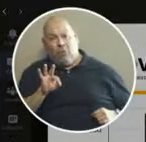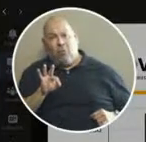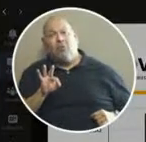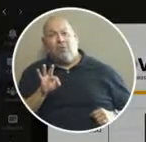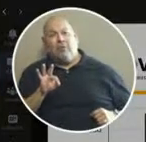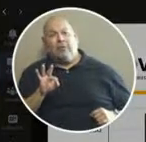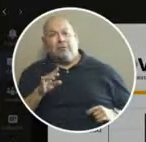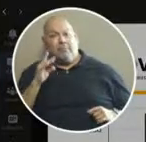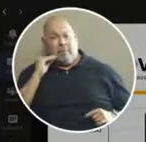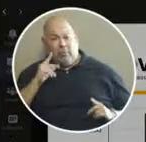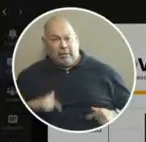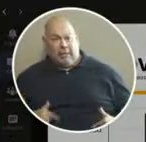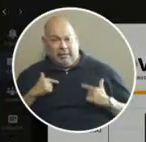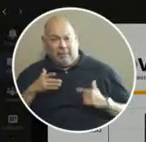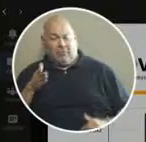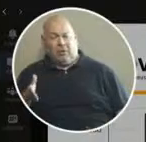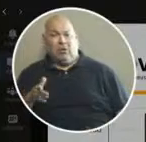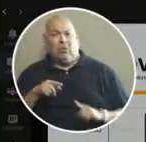eran de los residentes.